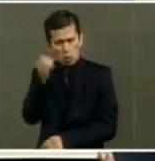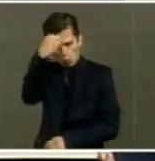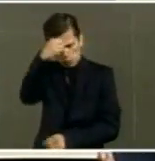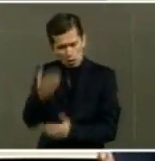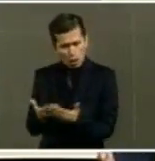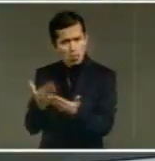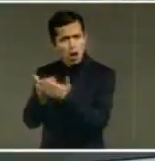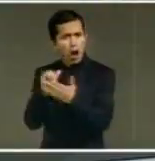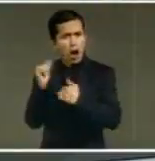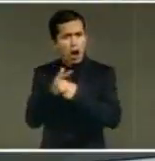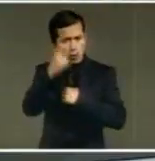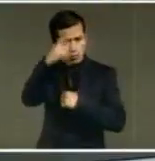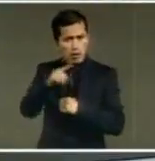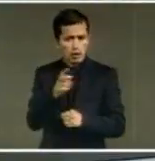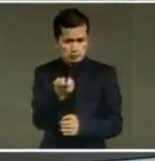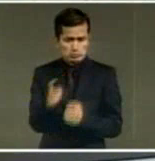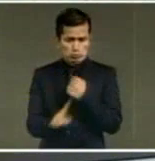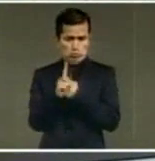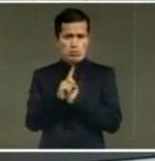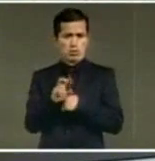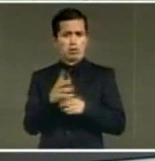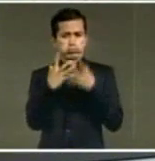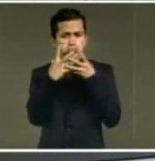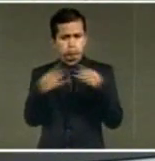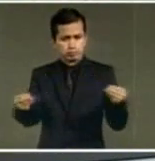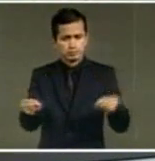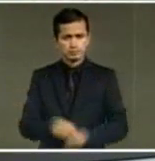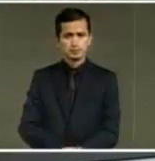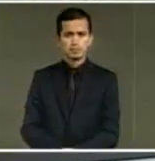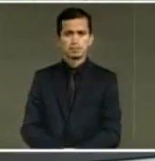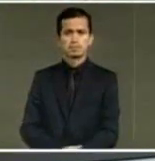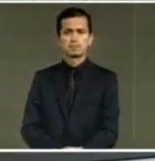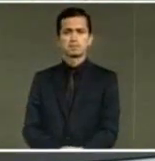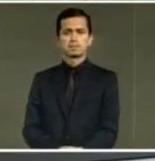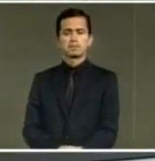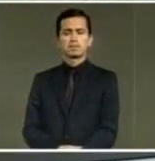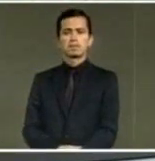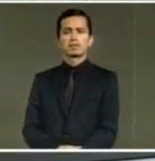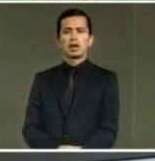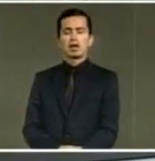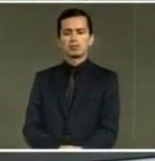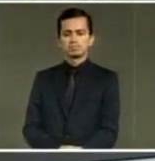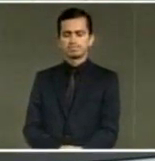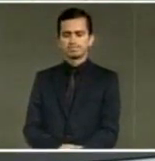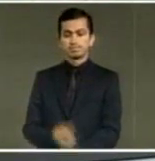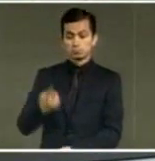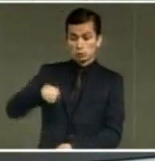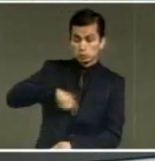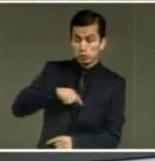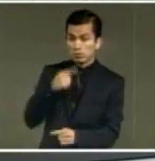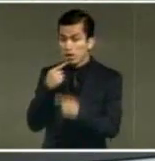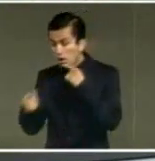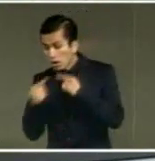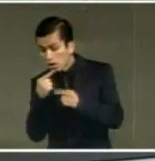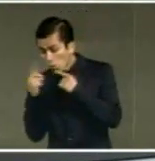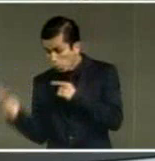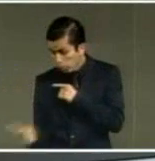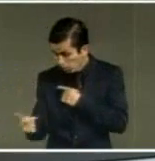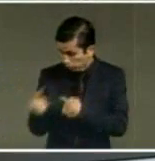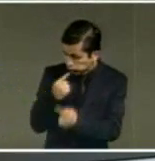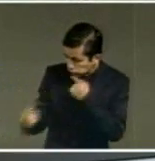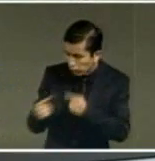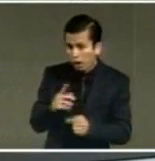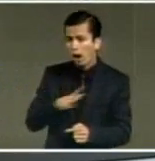problema. Hay un tema que los diálogos con la sociedad nos han permitido valorar en toda su